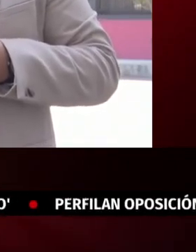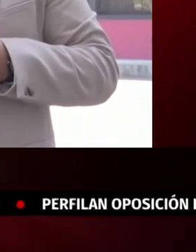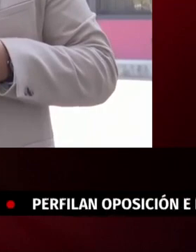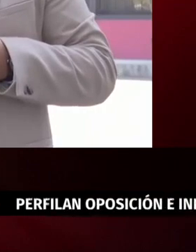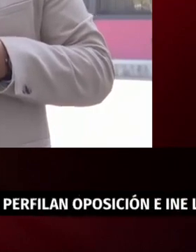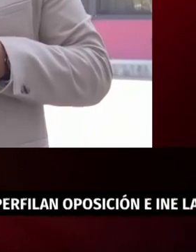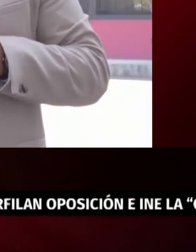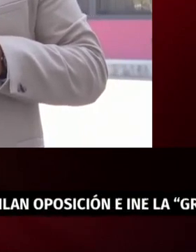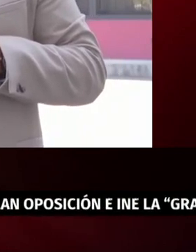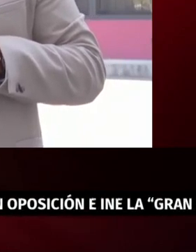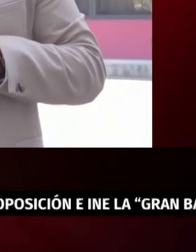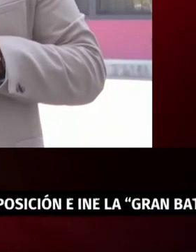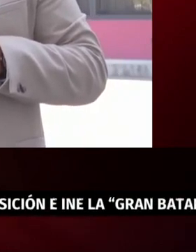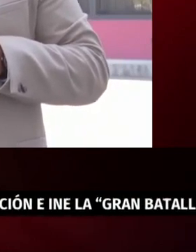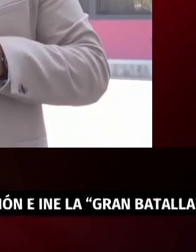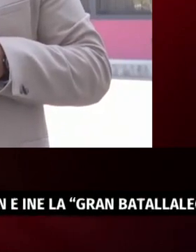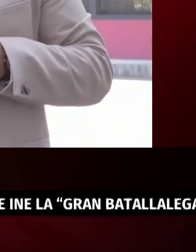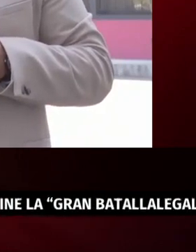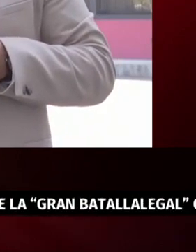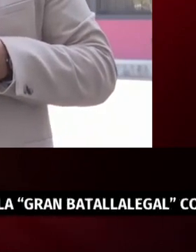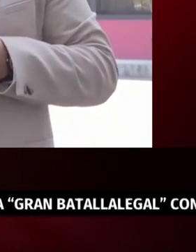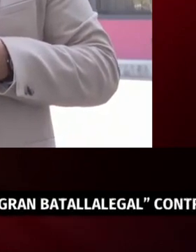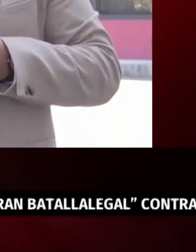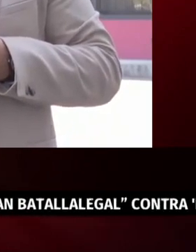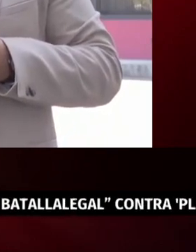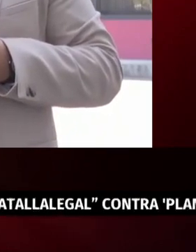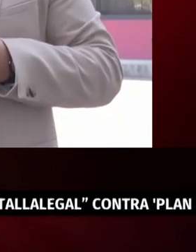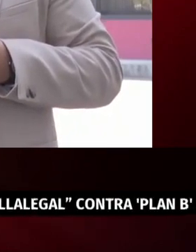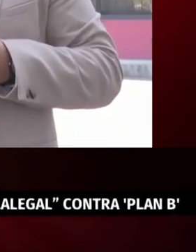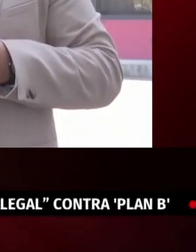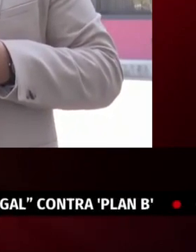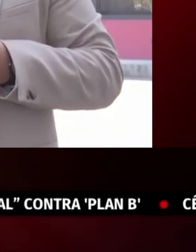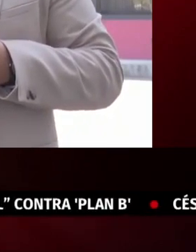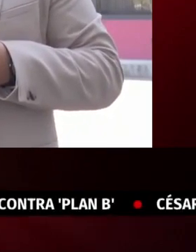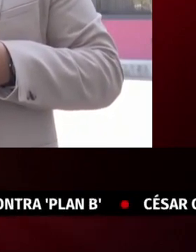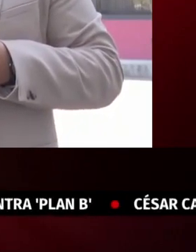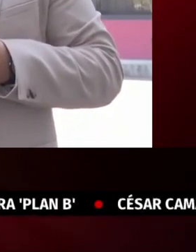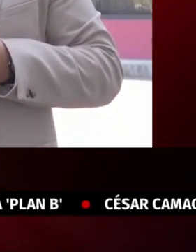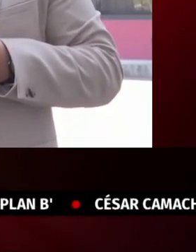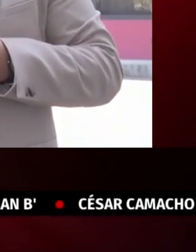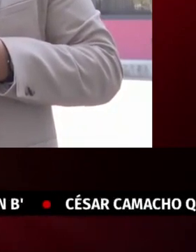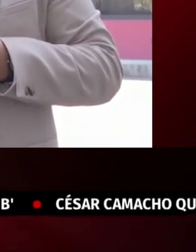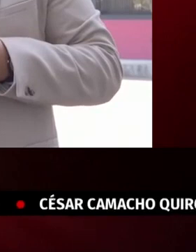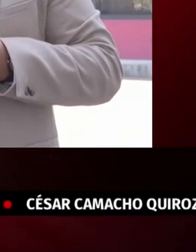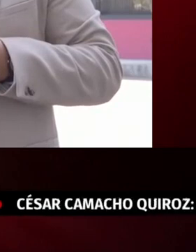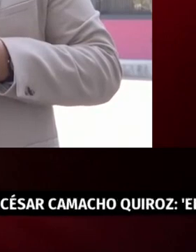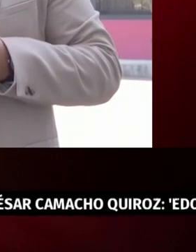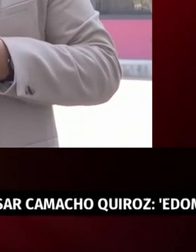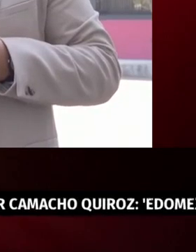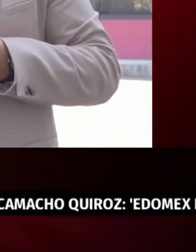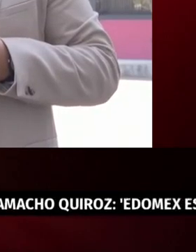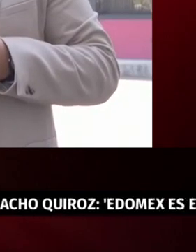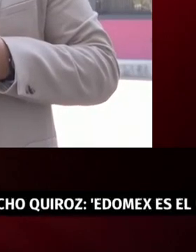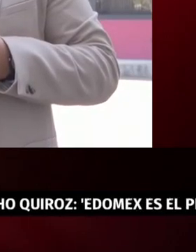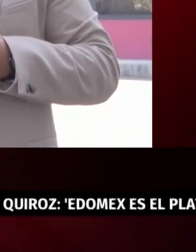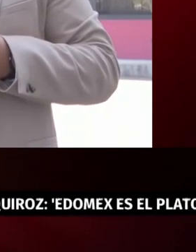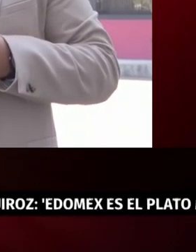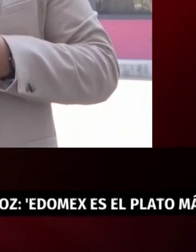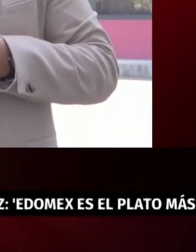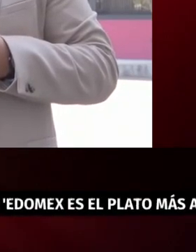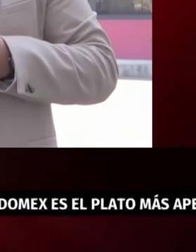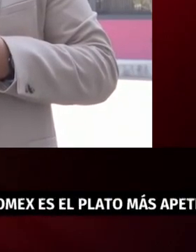que simbólicamente algunos, no sé si todos, pero cuando menos un consejero, Uki Espadas, trae un chaleco rosa.